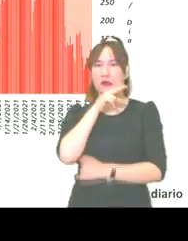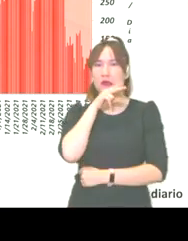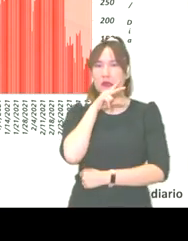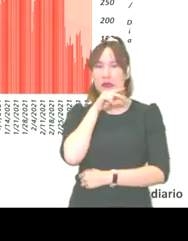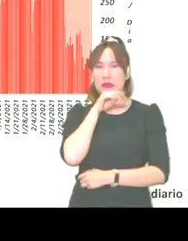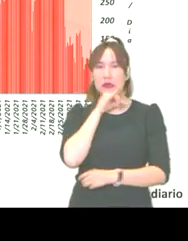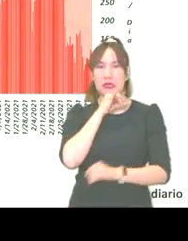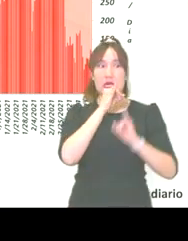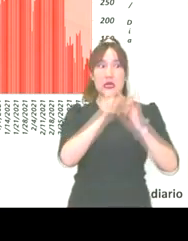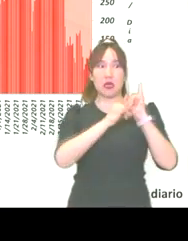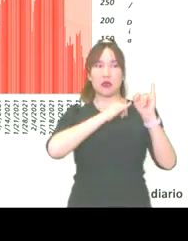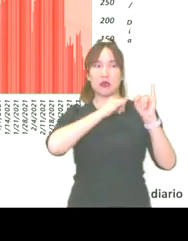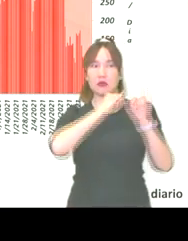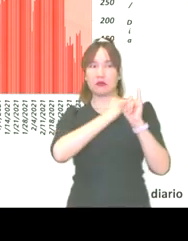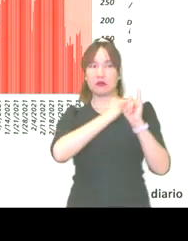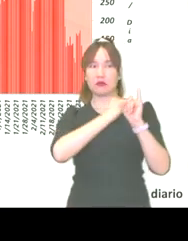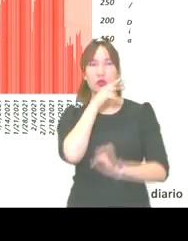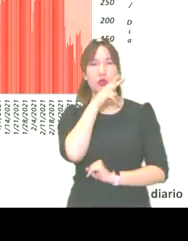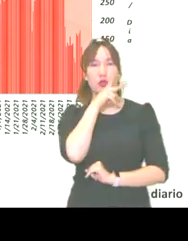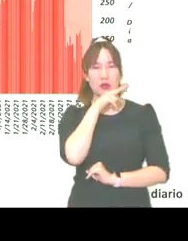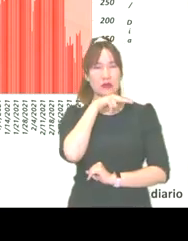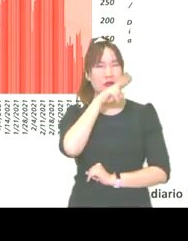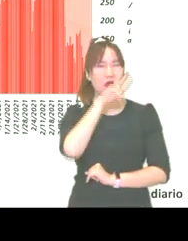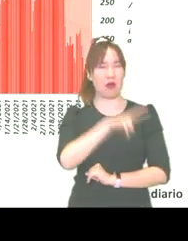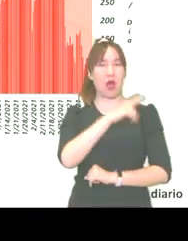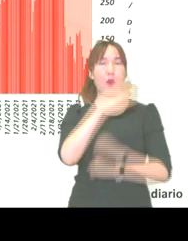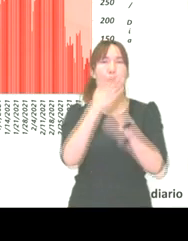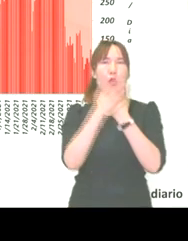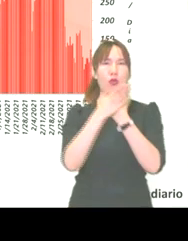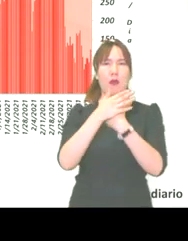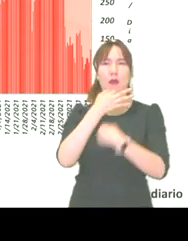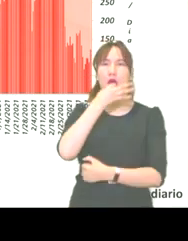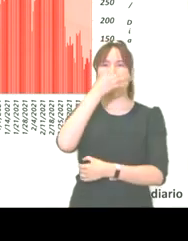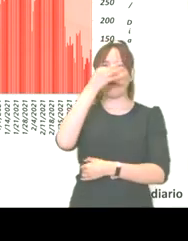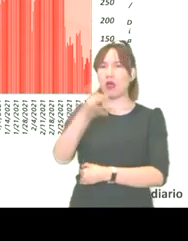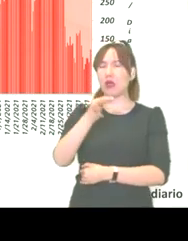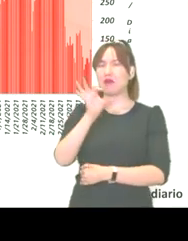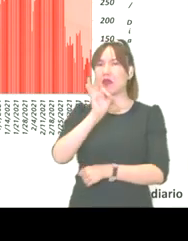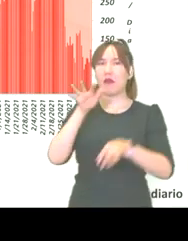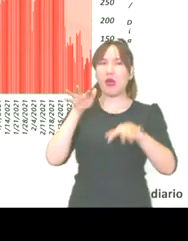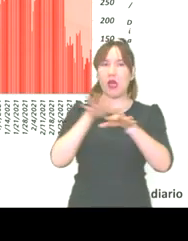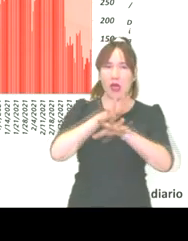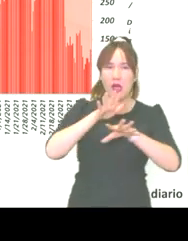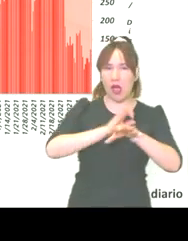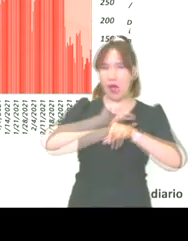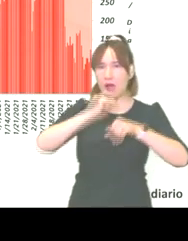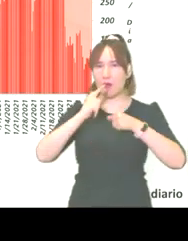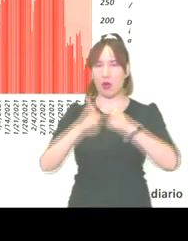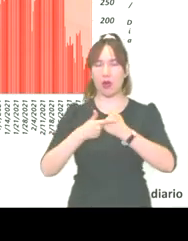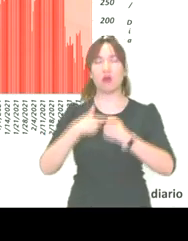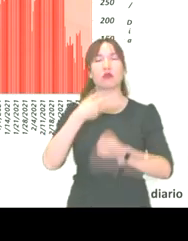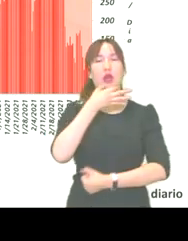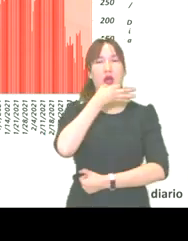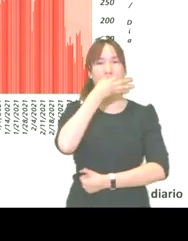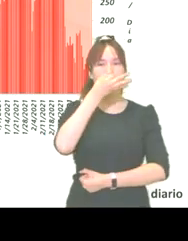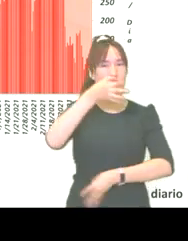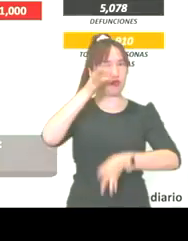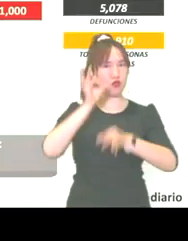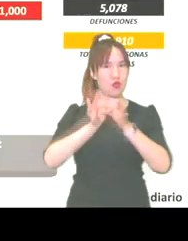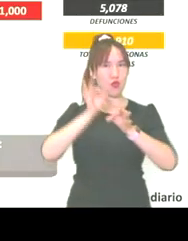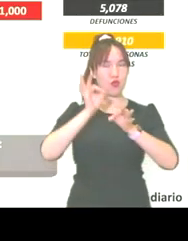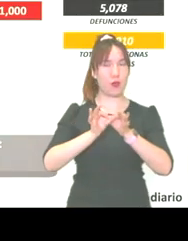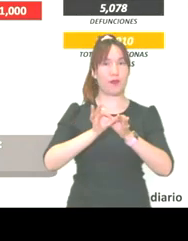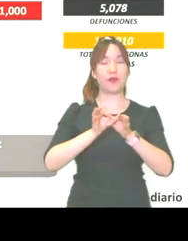situación internacional y estaremos notificando inmediatamente cualquier cambio en el comportamiento de la